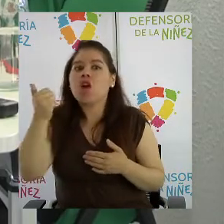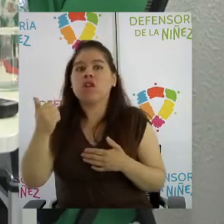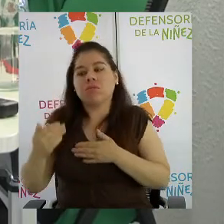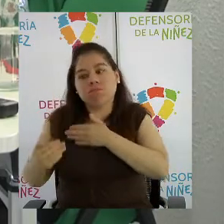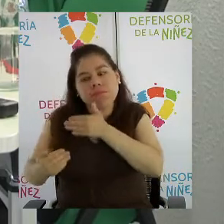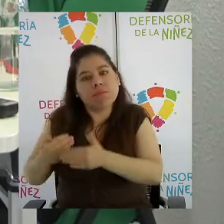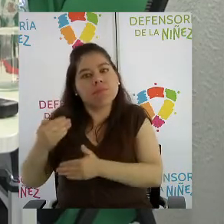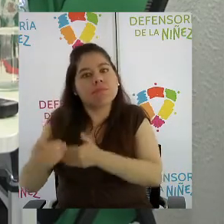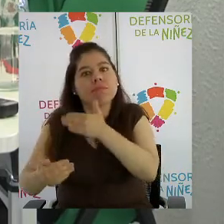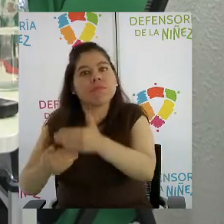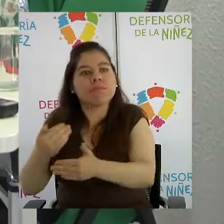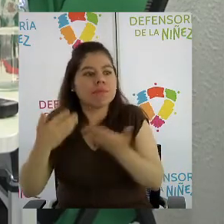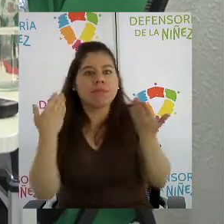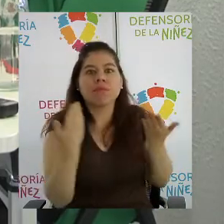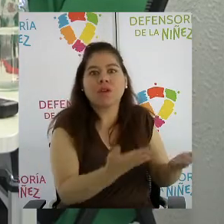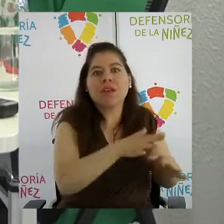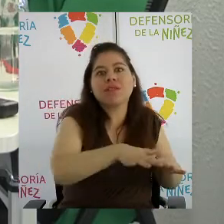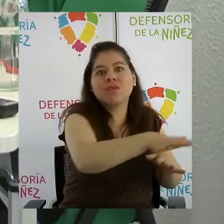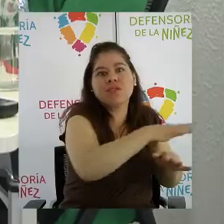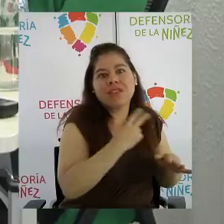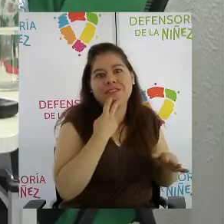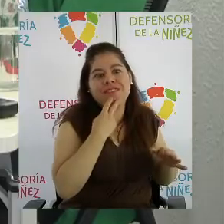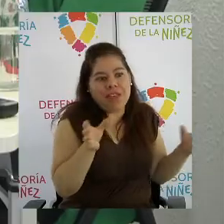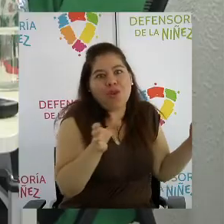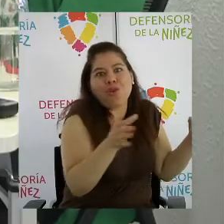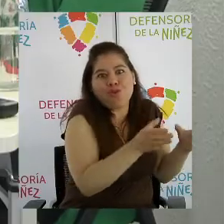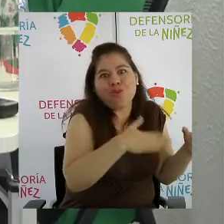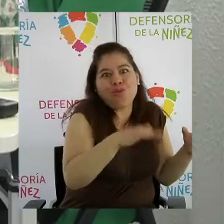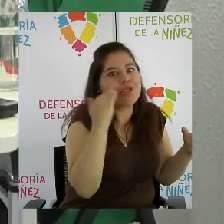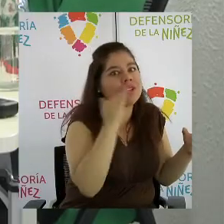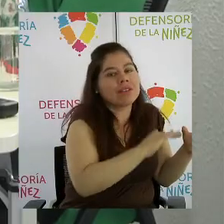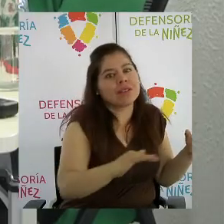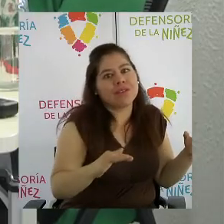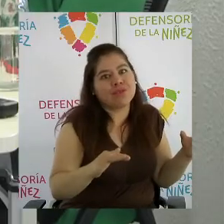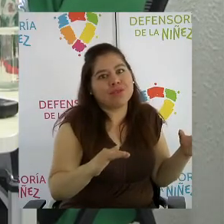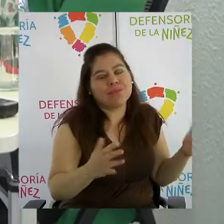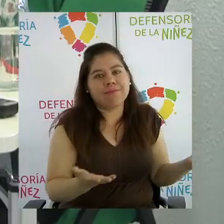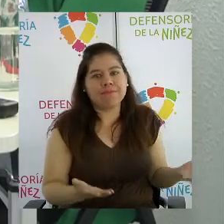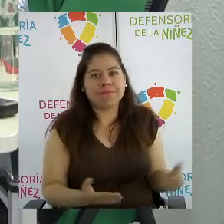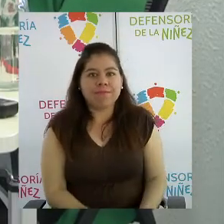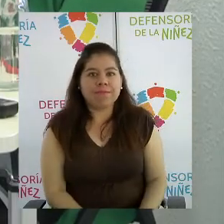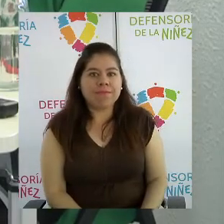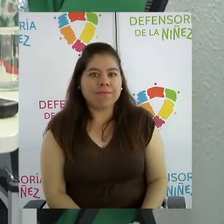las condiciones de vida que este grupo de la población requiere.